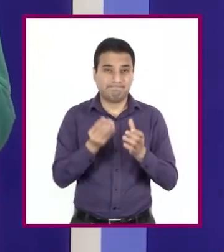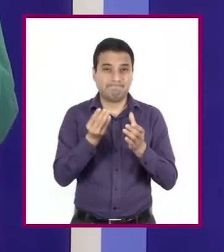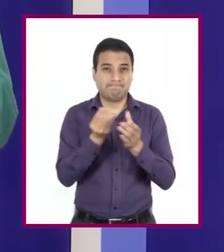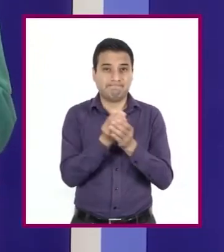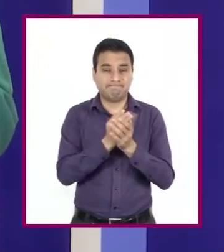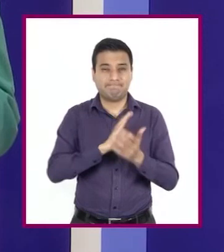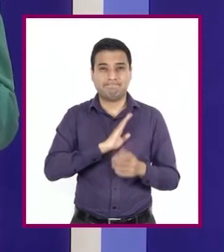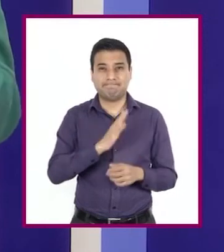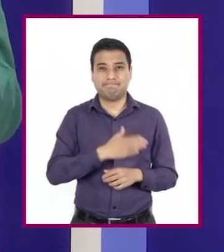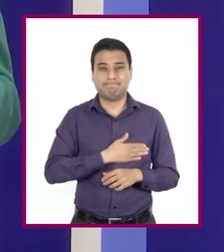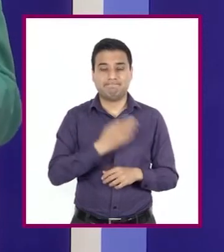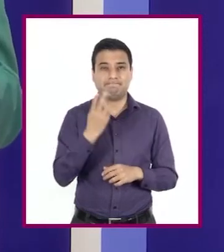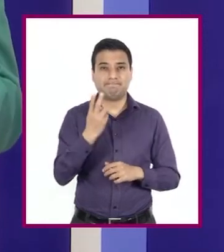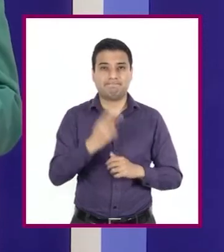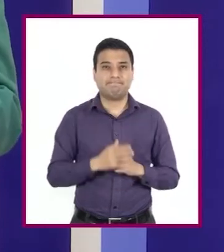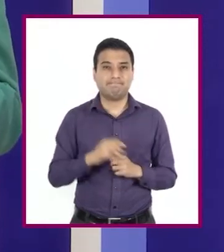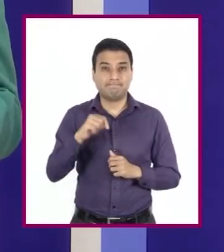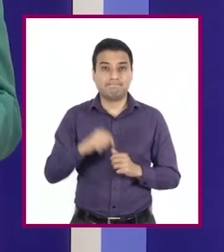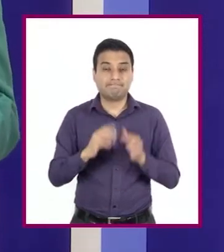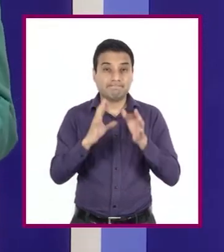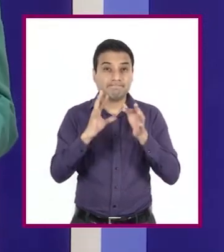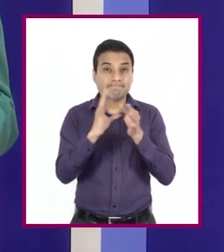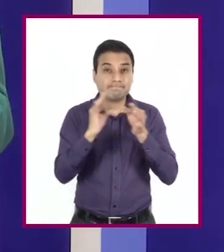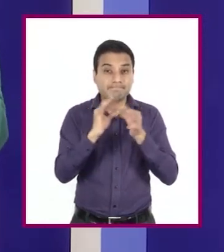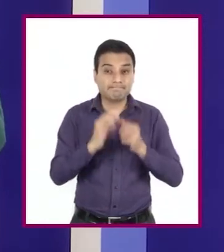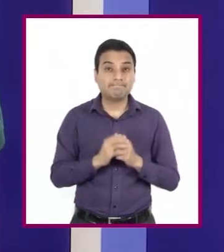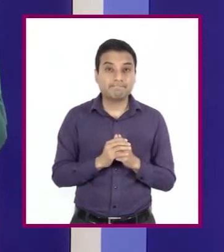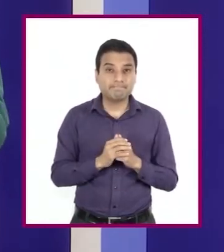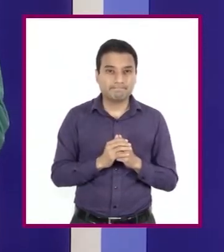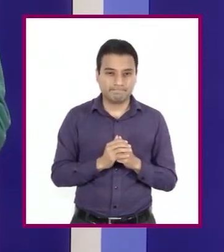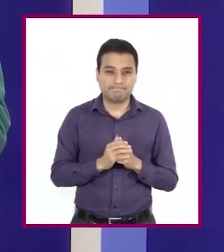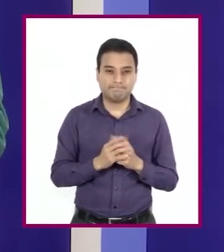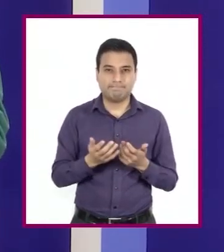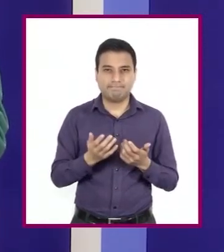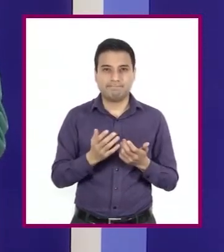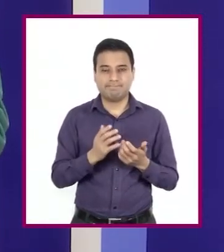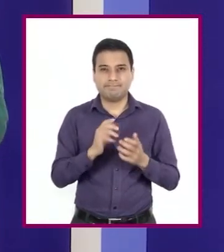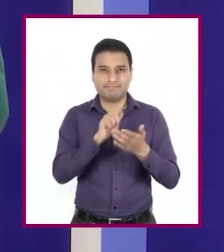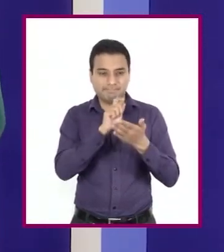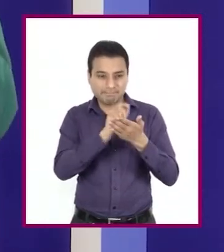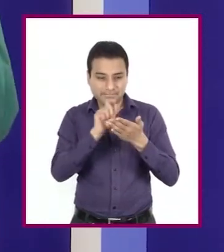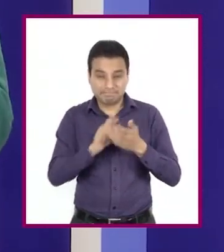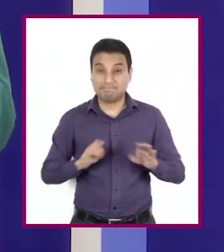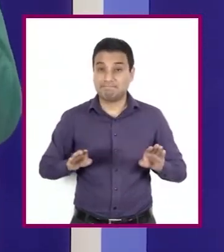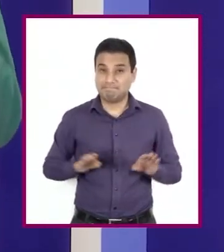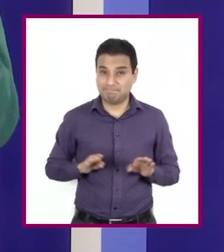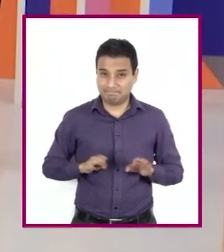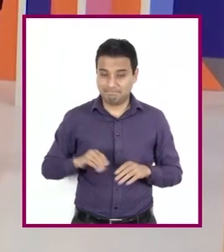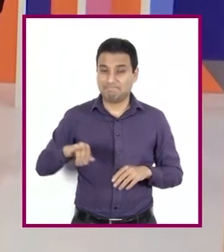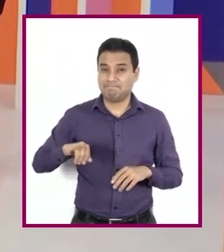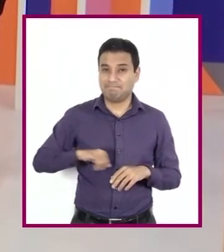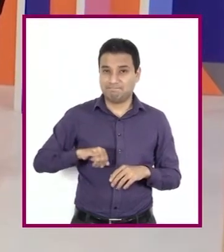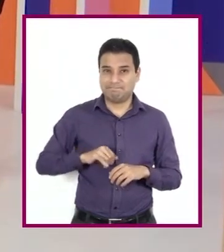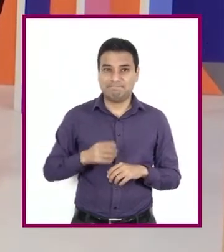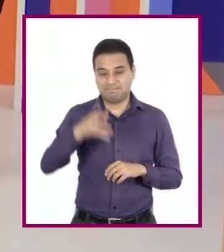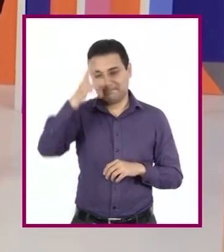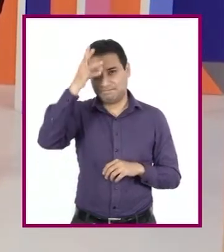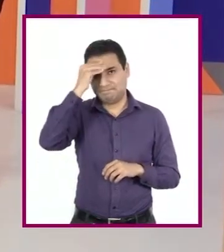Lengua Materna 2, en la que hemos aprendido sobre curiosidades del lenguaje escrito. hemos aprendido algo nuevo